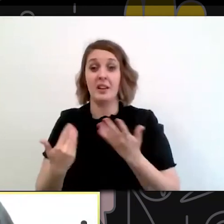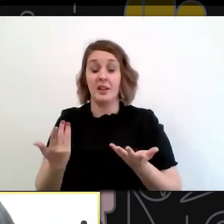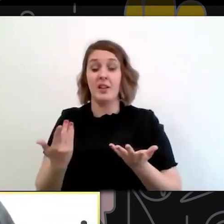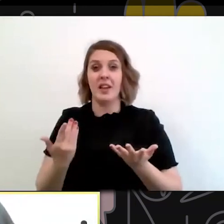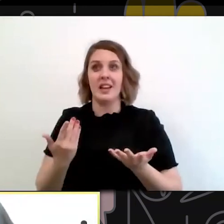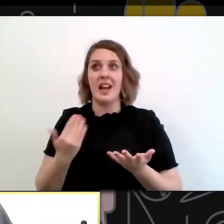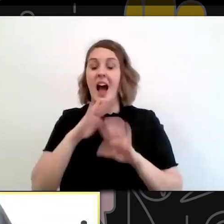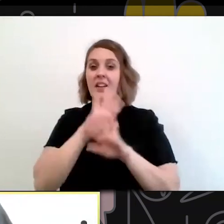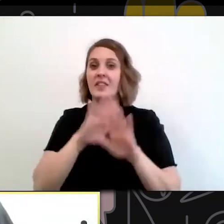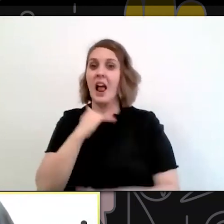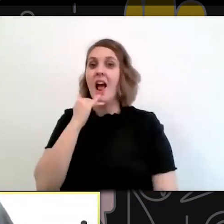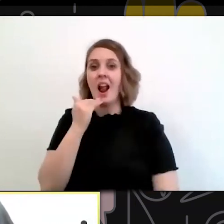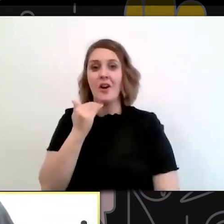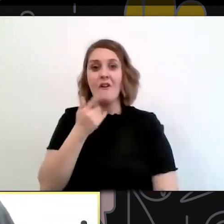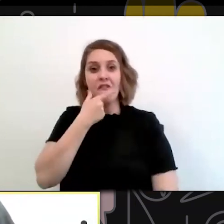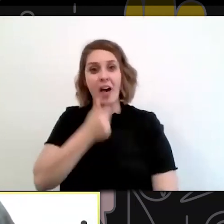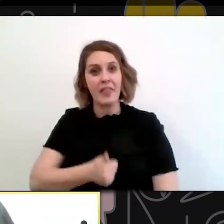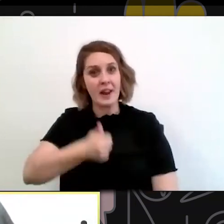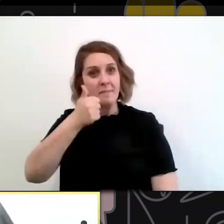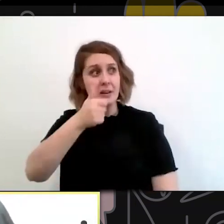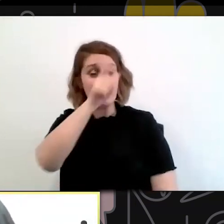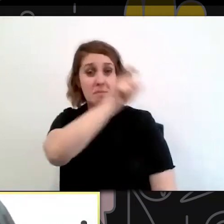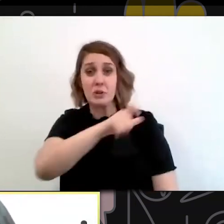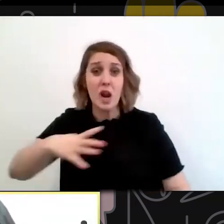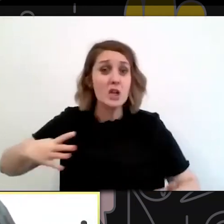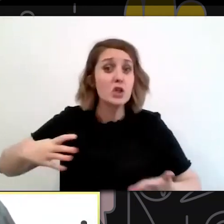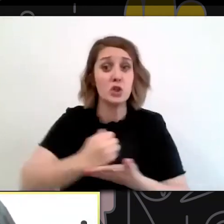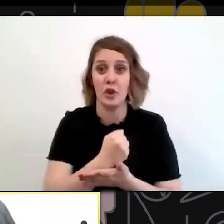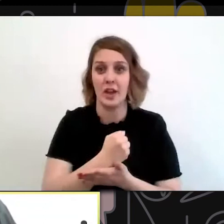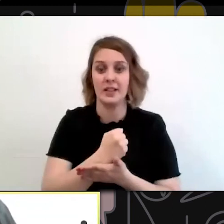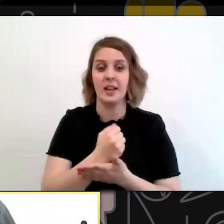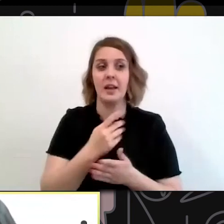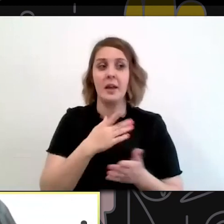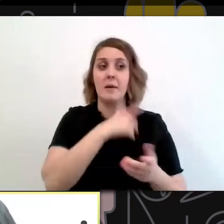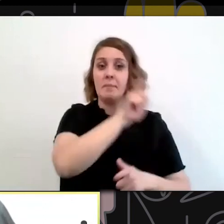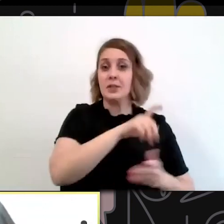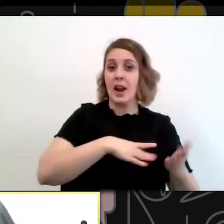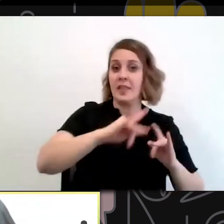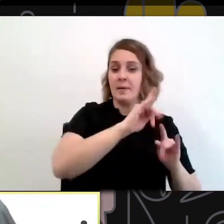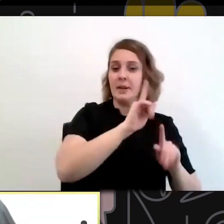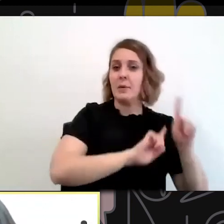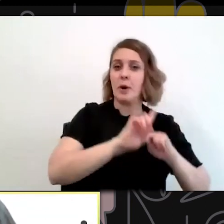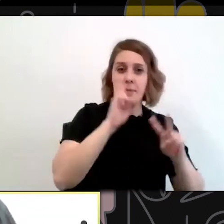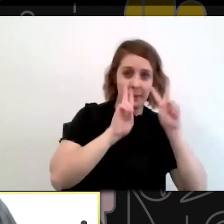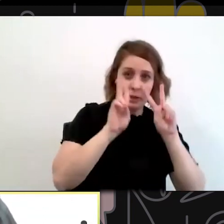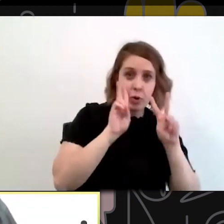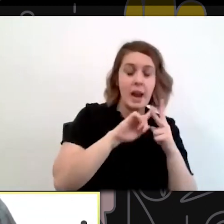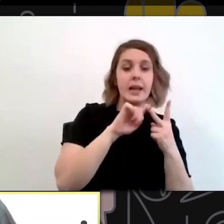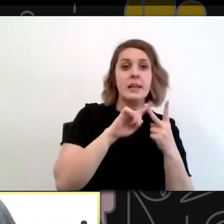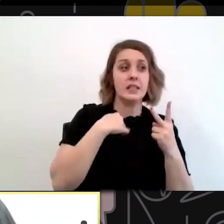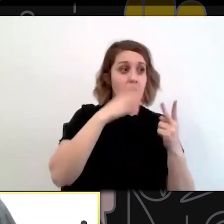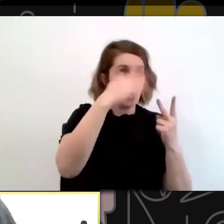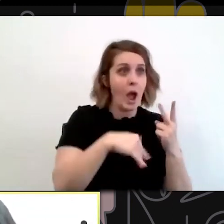cuestión que facilitaría la vida a todo el mundo, a las personas diabéticas que tienen problemas visuales, a las que no lo tienen,